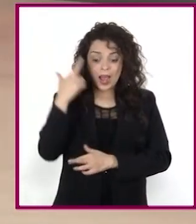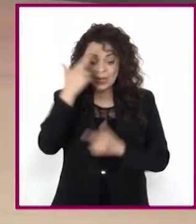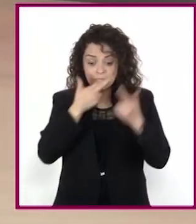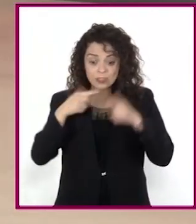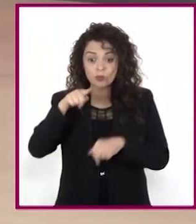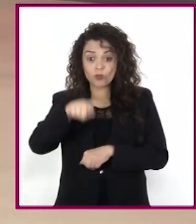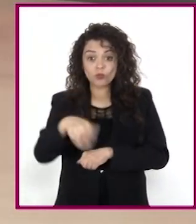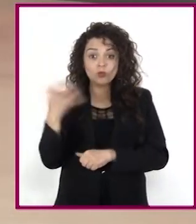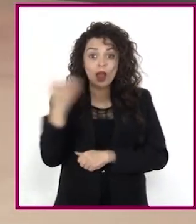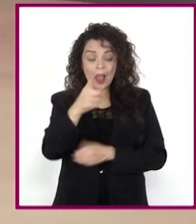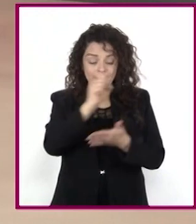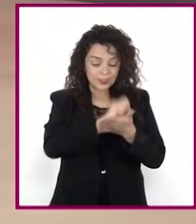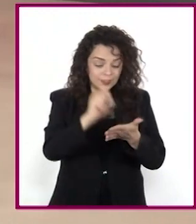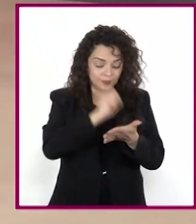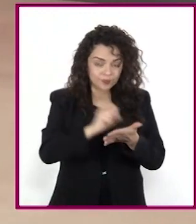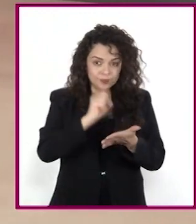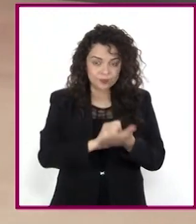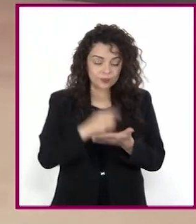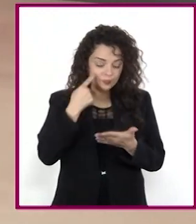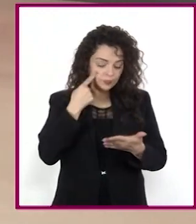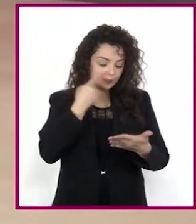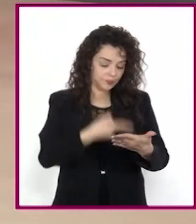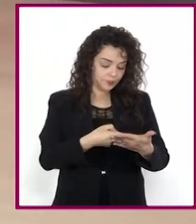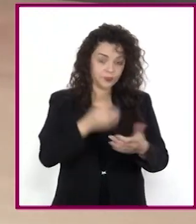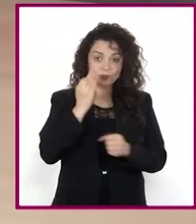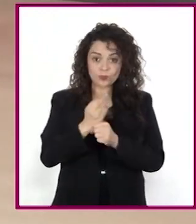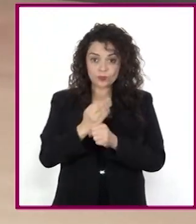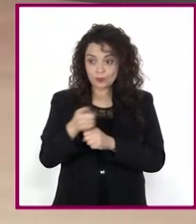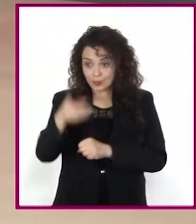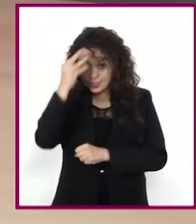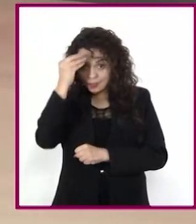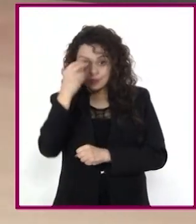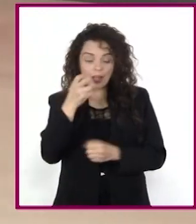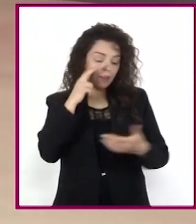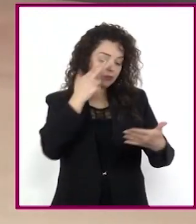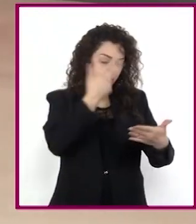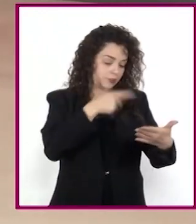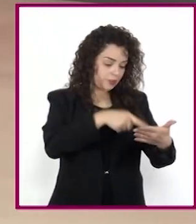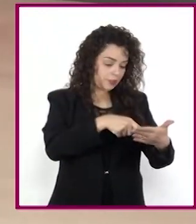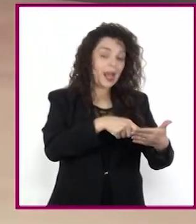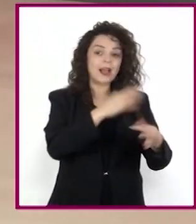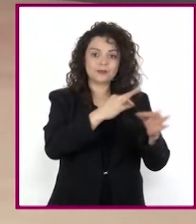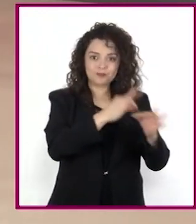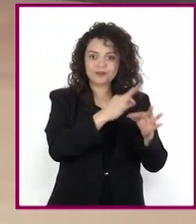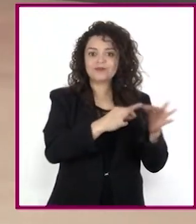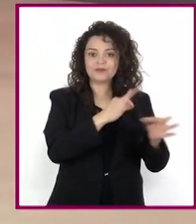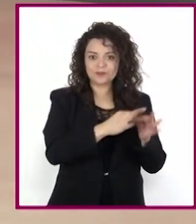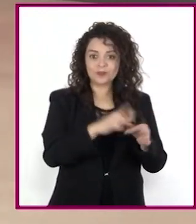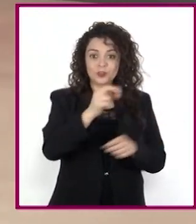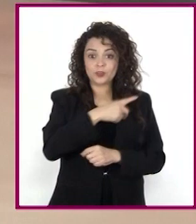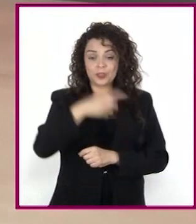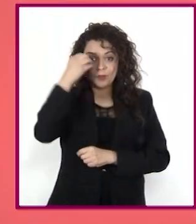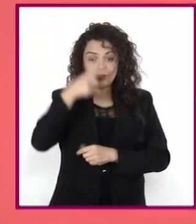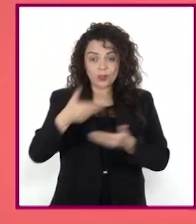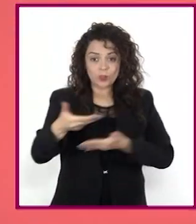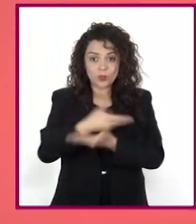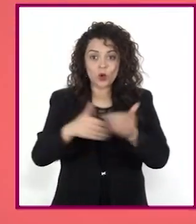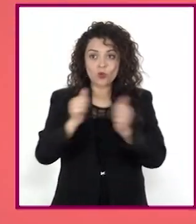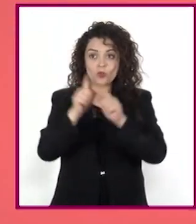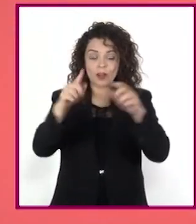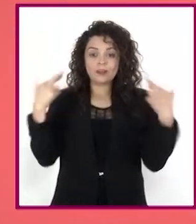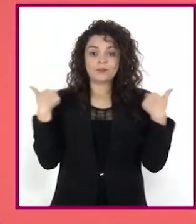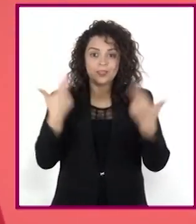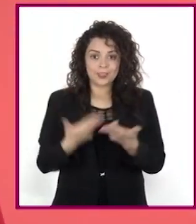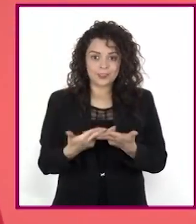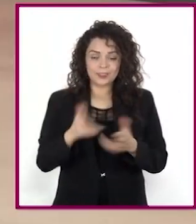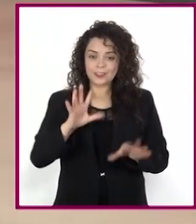borrador de monografía, verifiquen lo que vimos en esta sesión. No olviden compartir su monografía con su comunidad escolar.